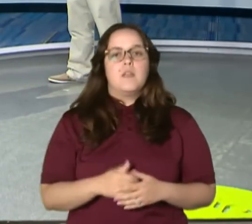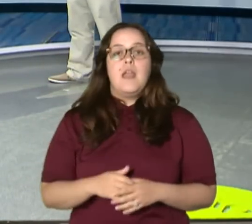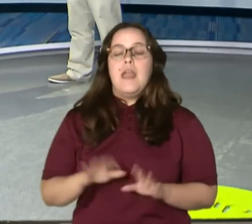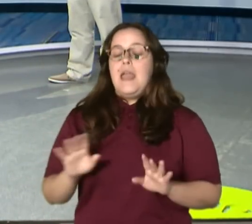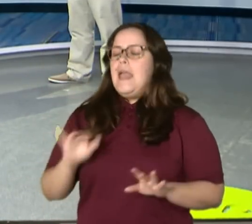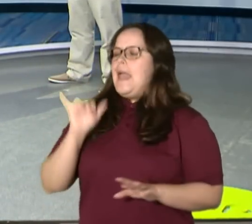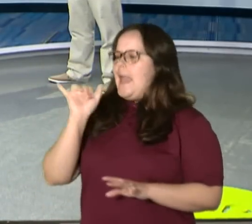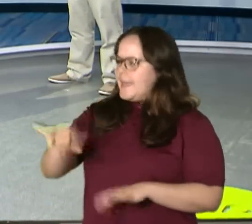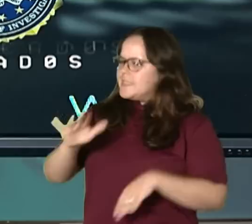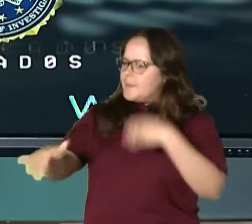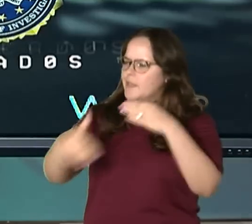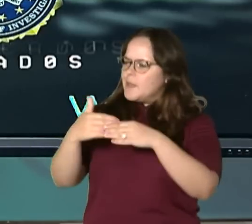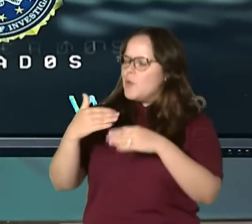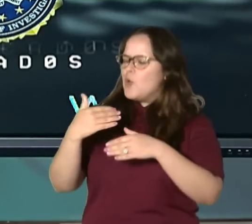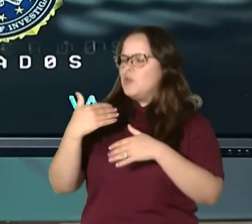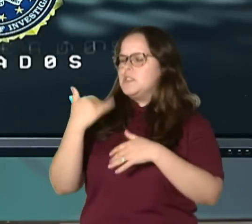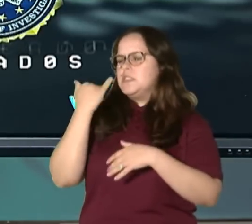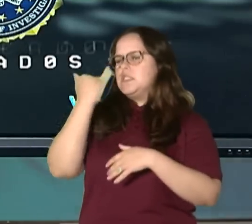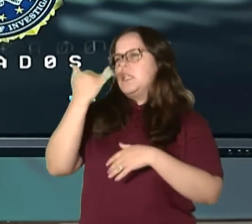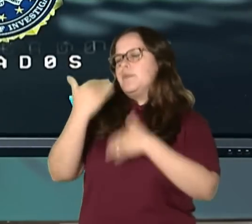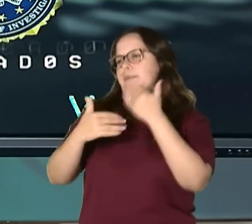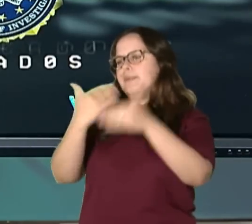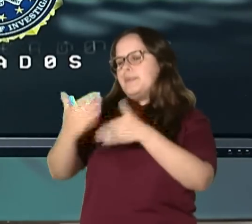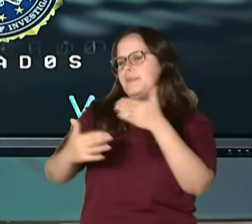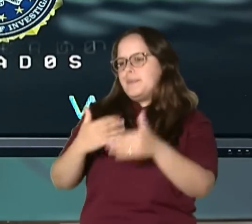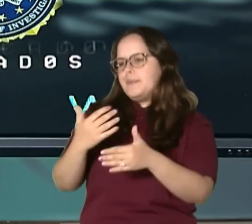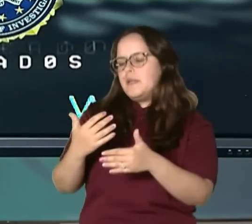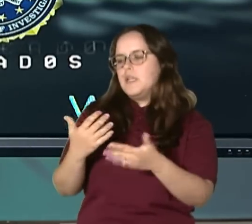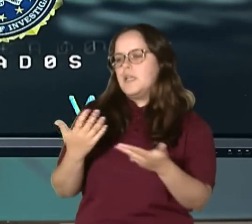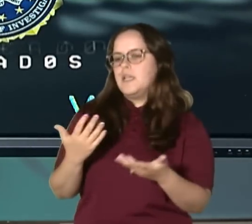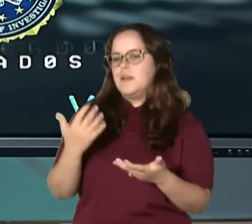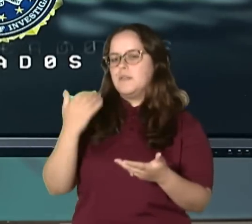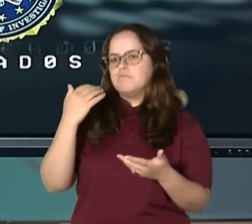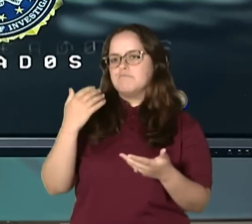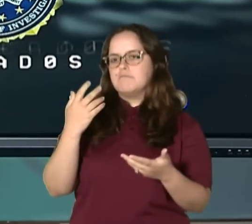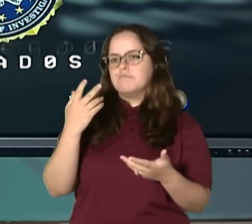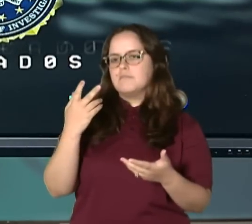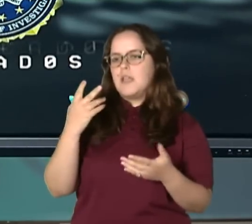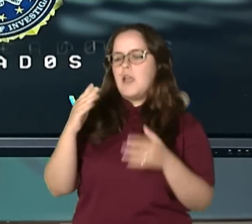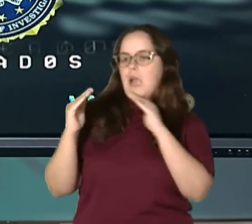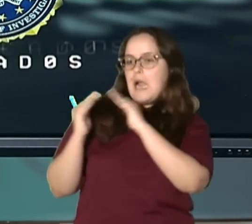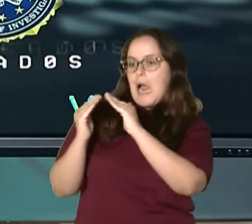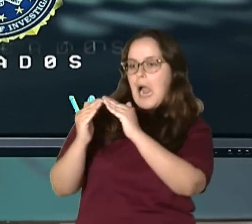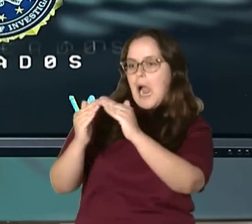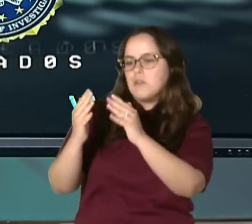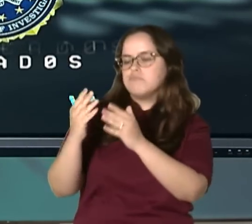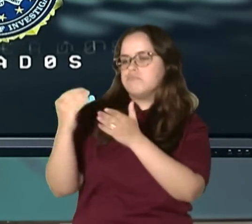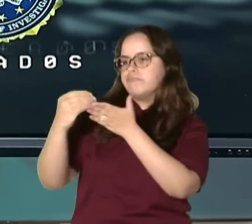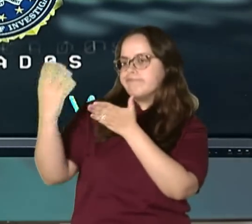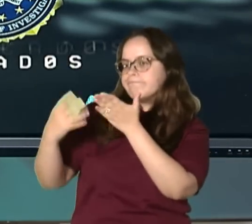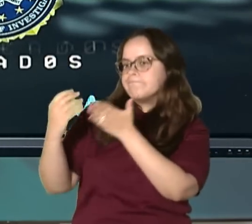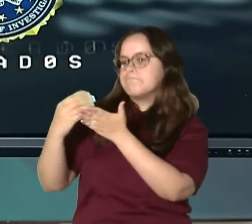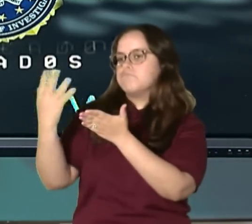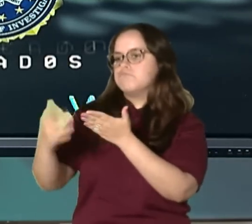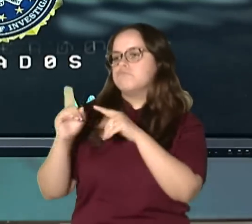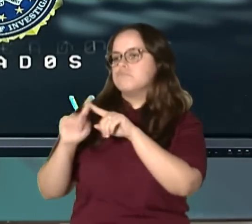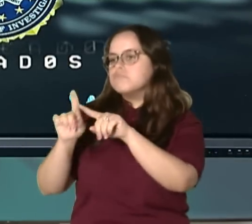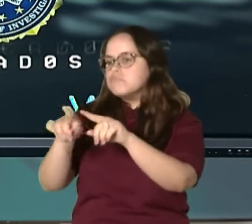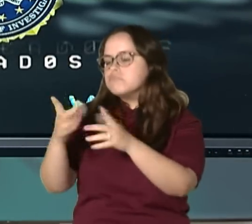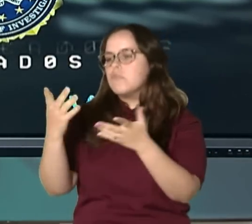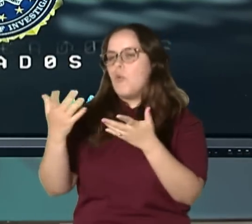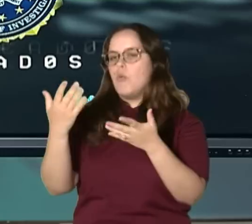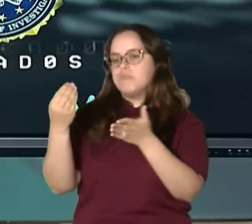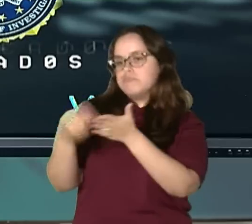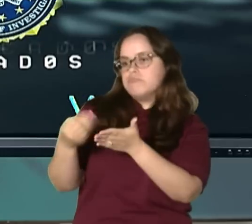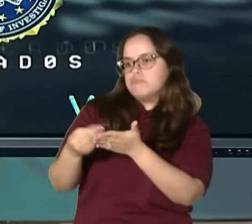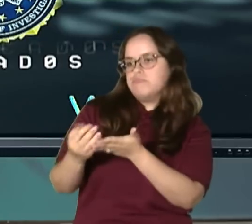tiempo se adquieren bastantes propiedades hay mucho más dinero eso hacer